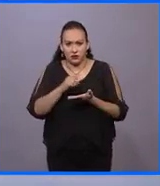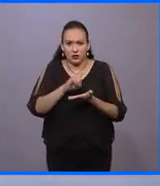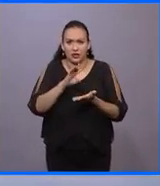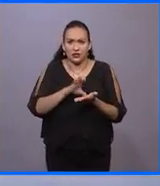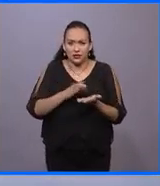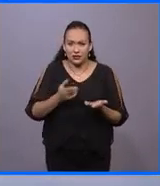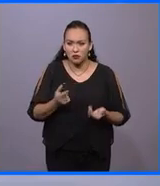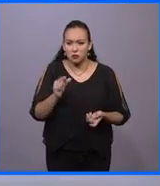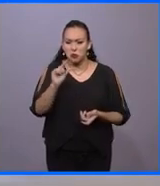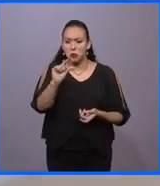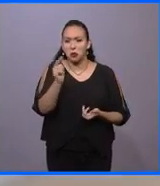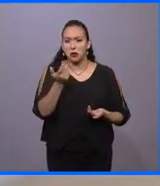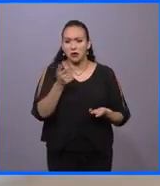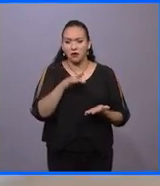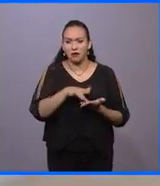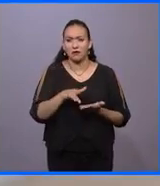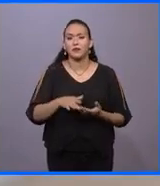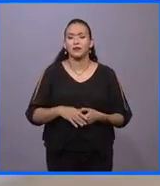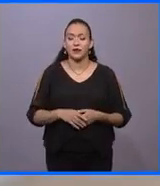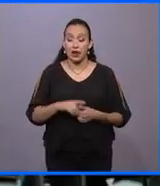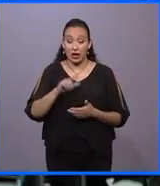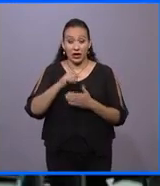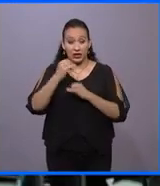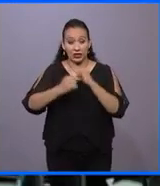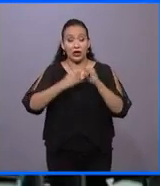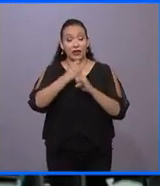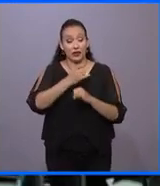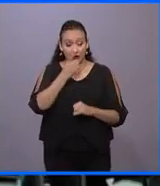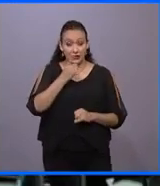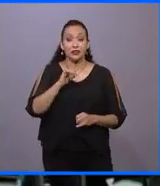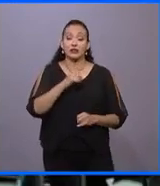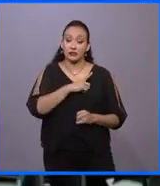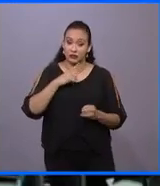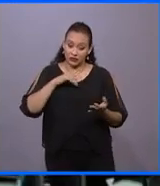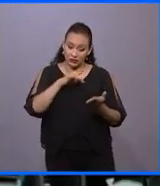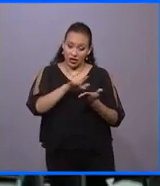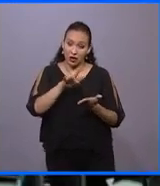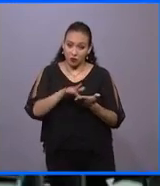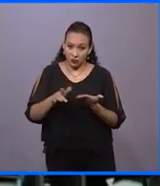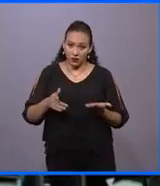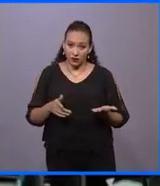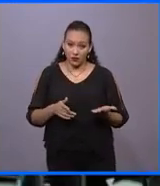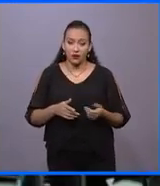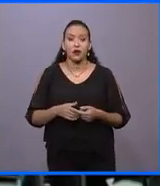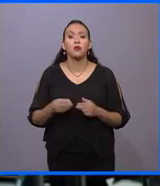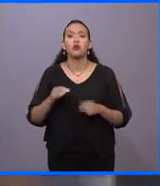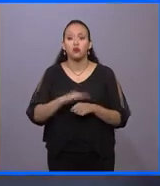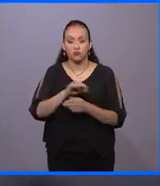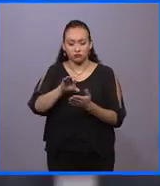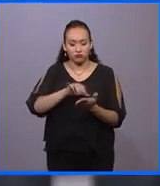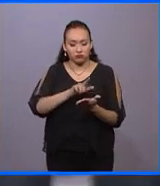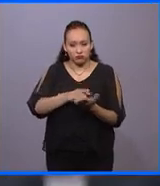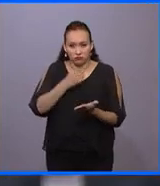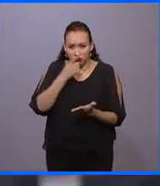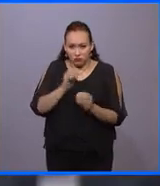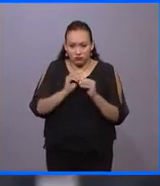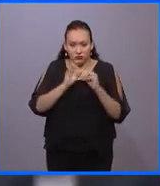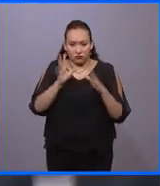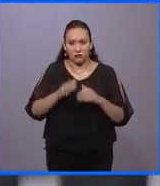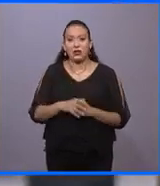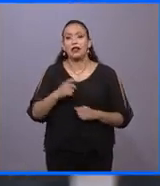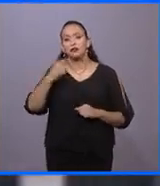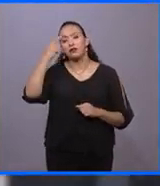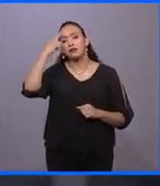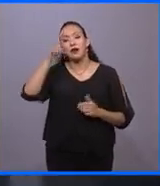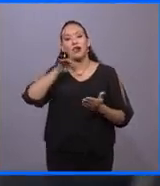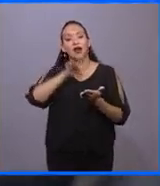Discapacidad, conforme a los tratados internacionales en materia de derechos humanos y lo establecido en la Constitución, para que se garantice